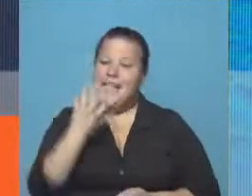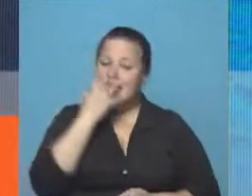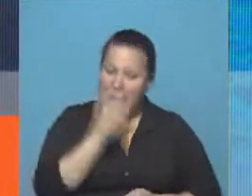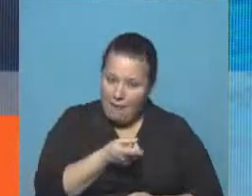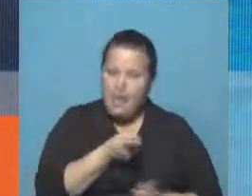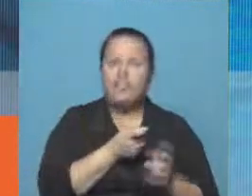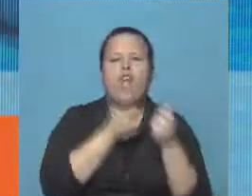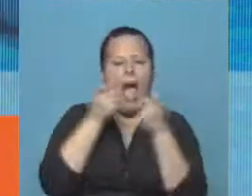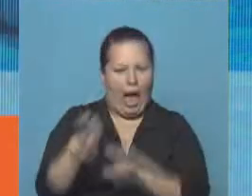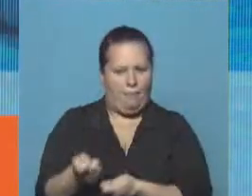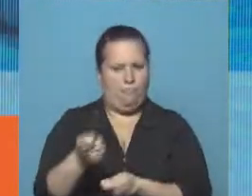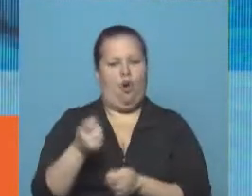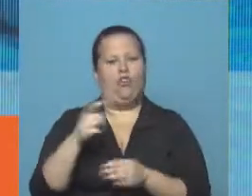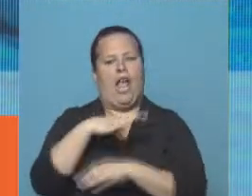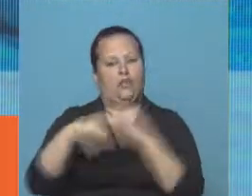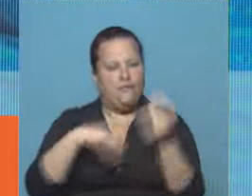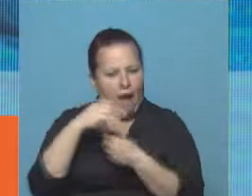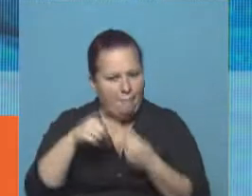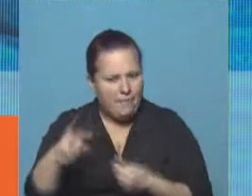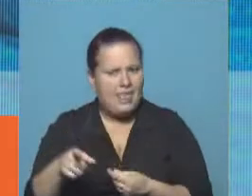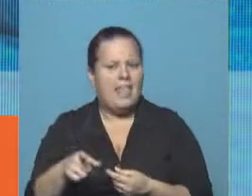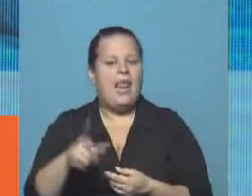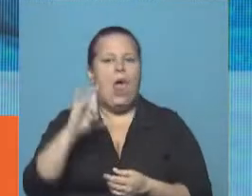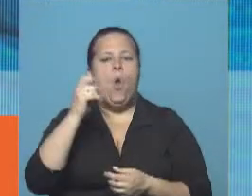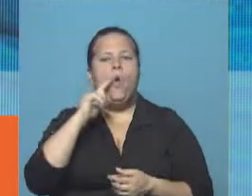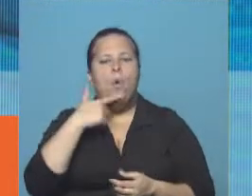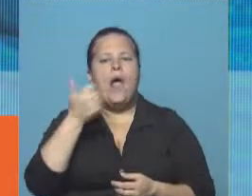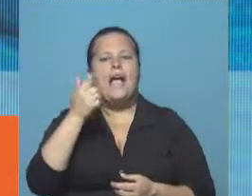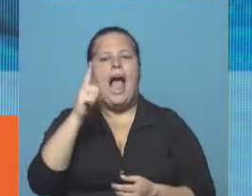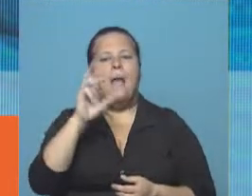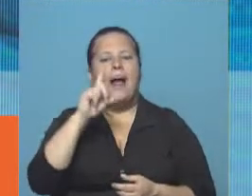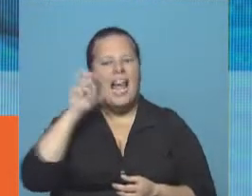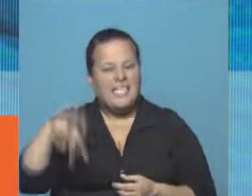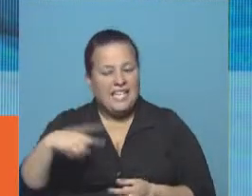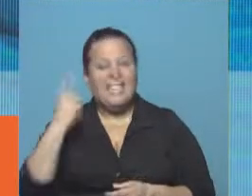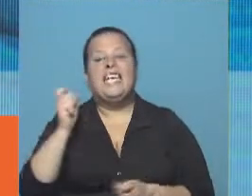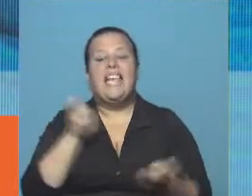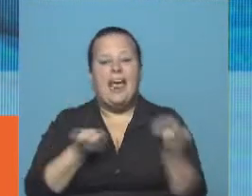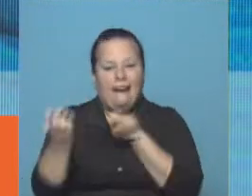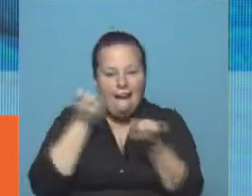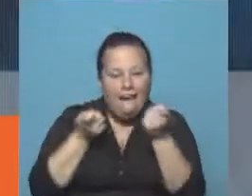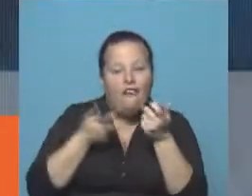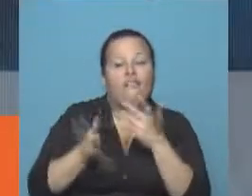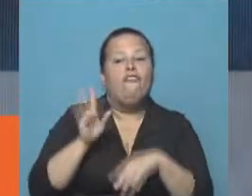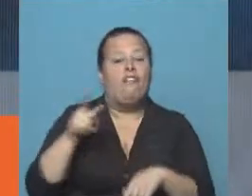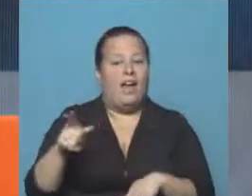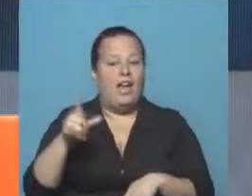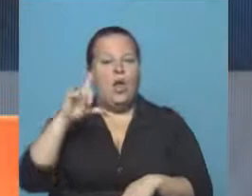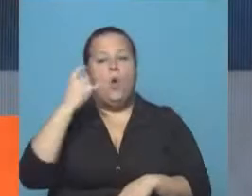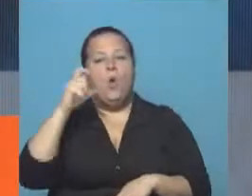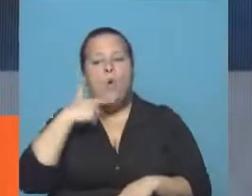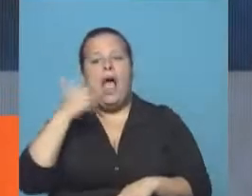Sarmiento apoyaba a su pariente Lucas Albarracín, quien era el gestor y el motor era Ignacio